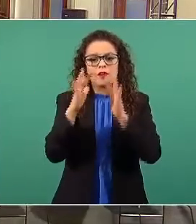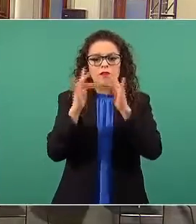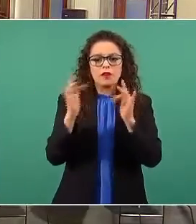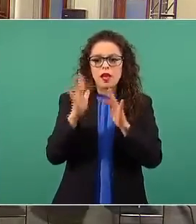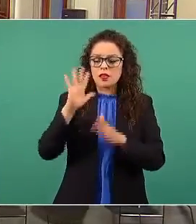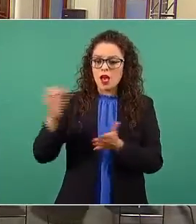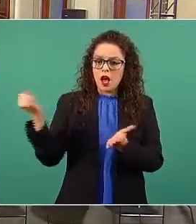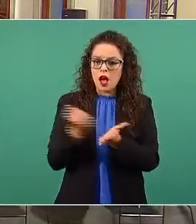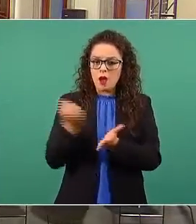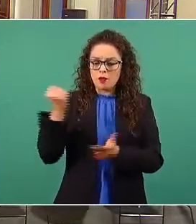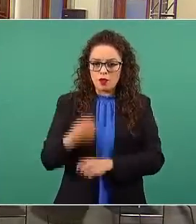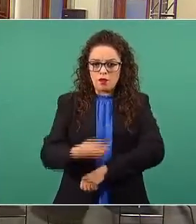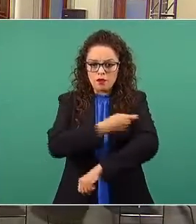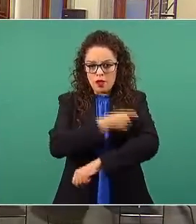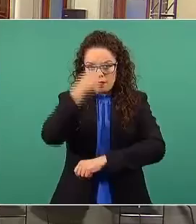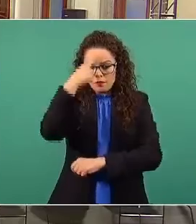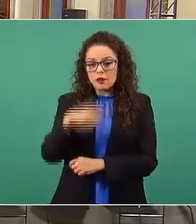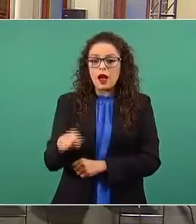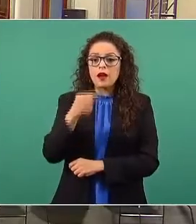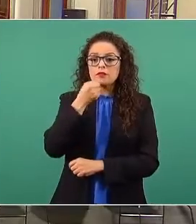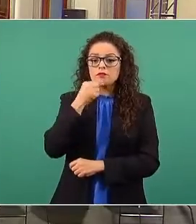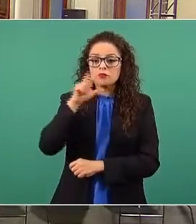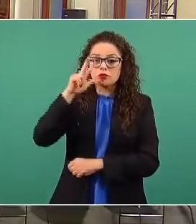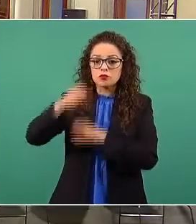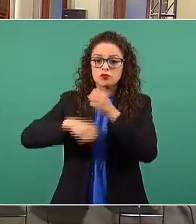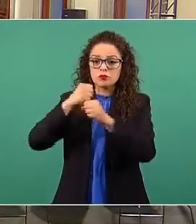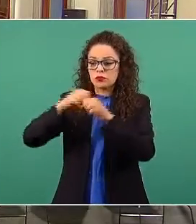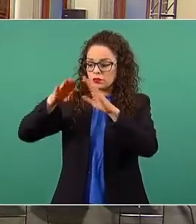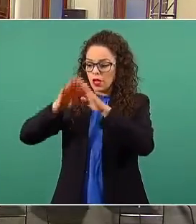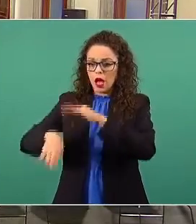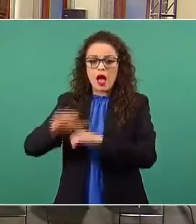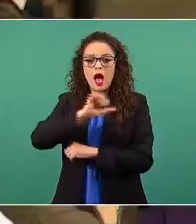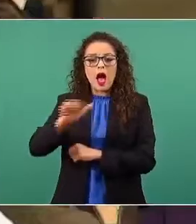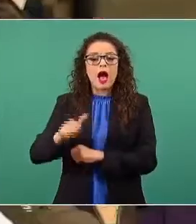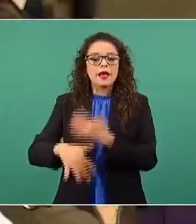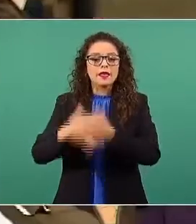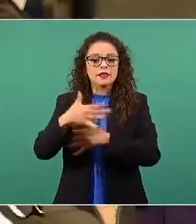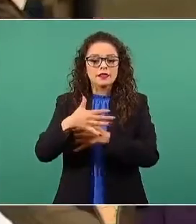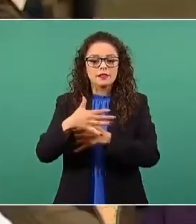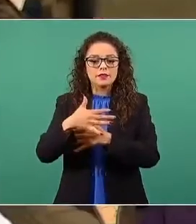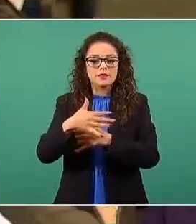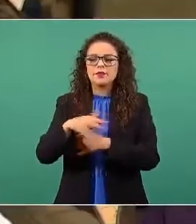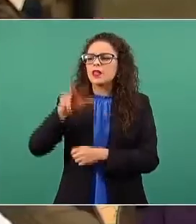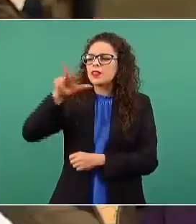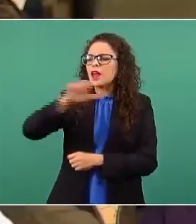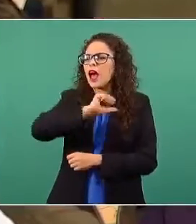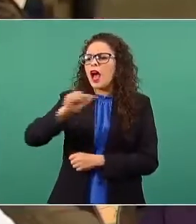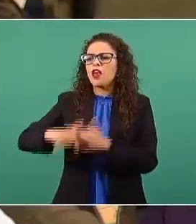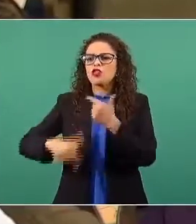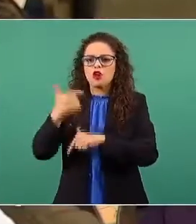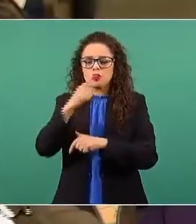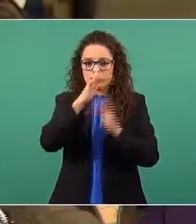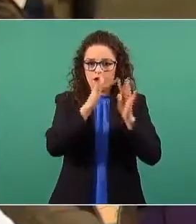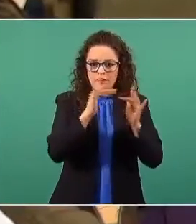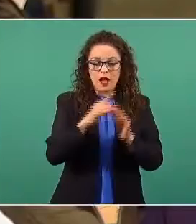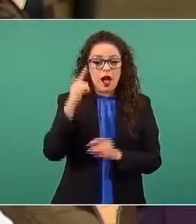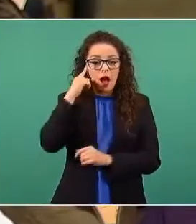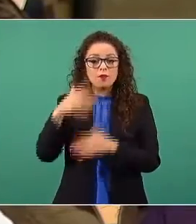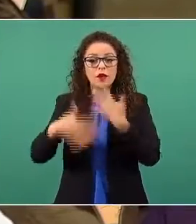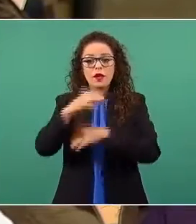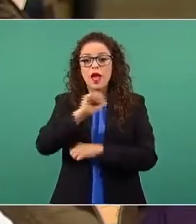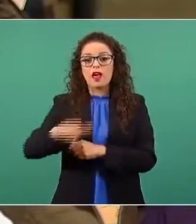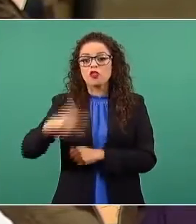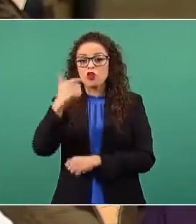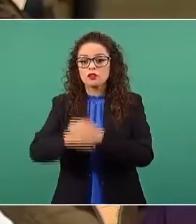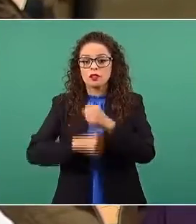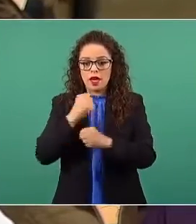para menores de edad de 18 a 15 años, en Francia de 18 a 12 años y en Japón de 15 a 12 años.